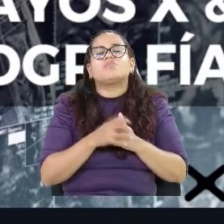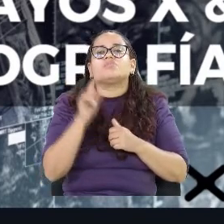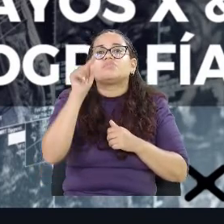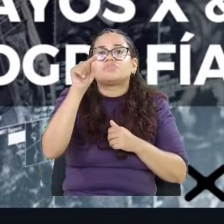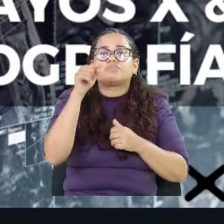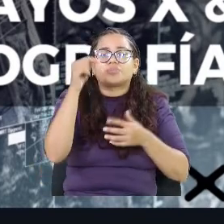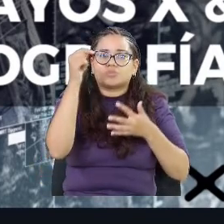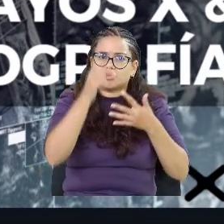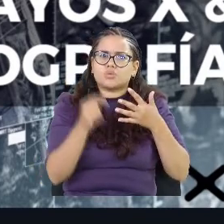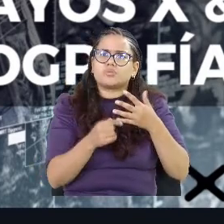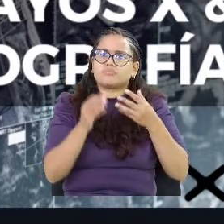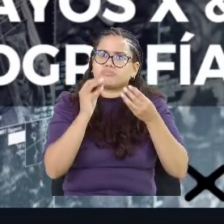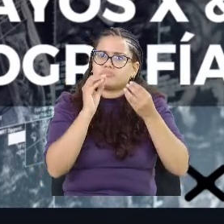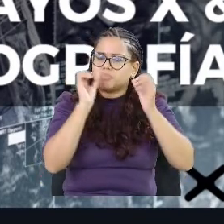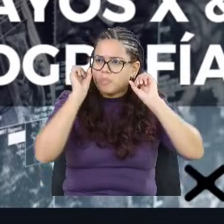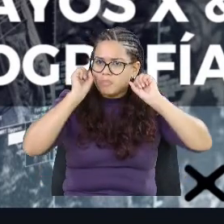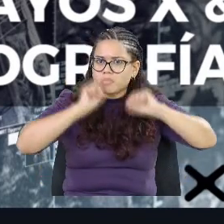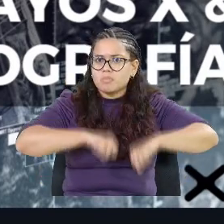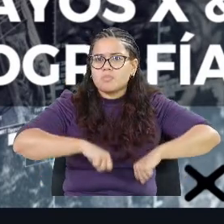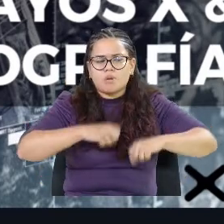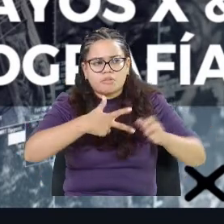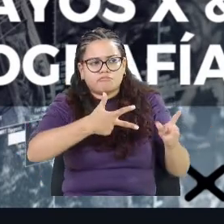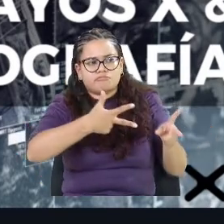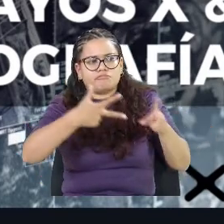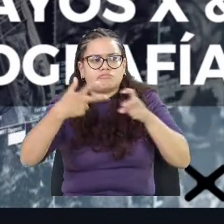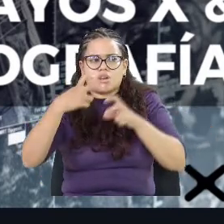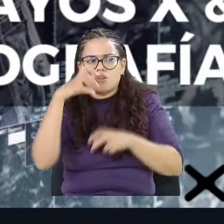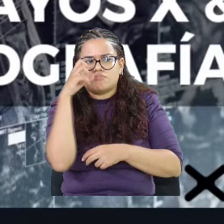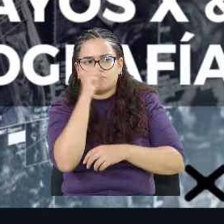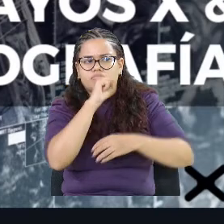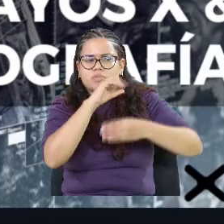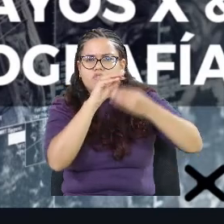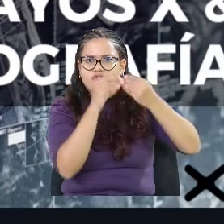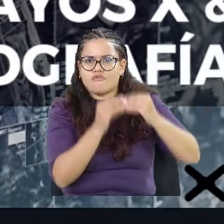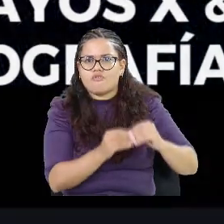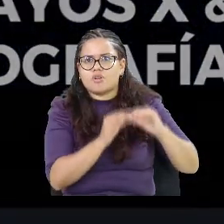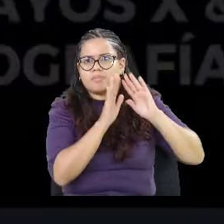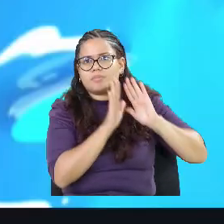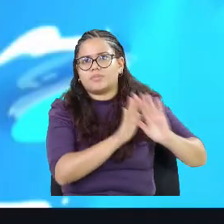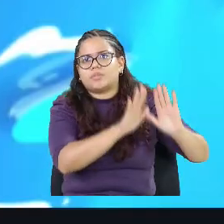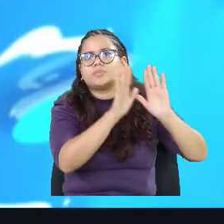son formas en las que podemos abstraer esa información antropomórfica del paciente.